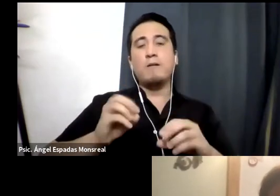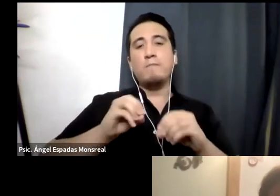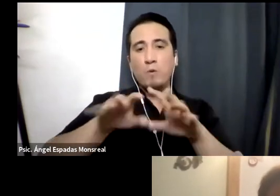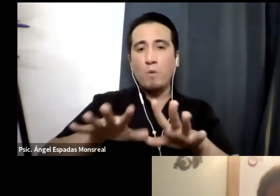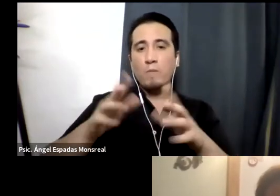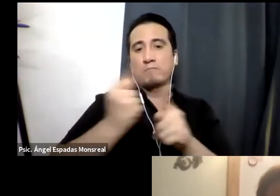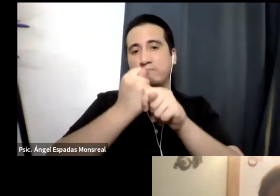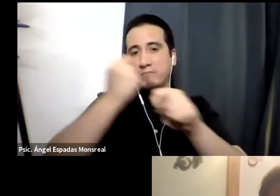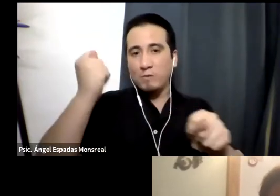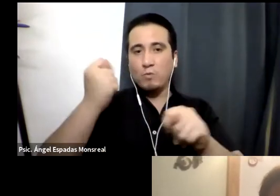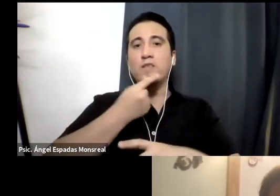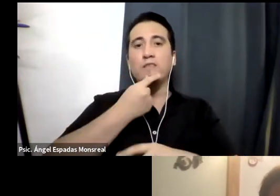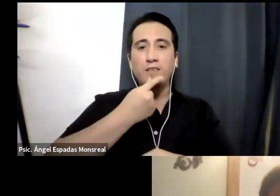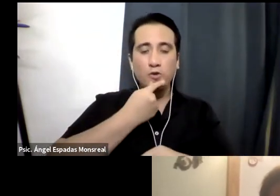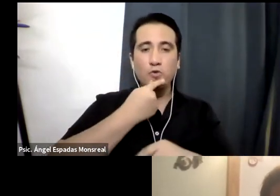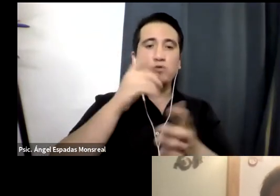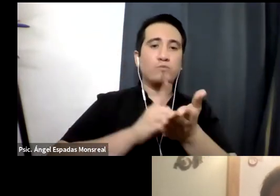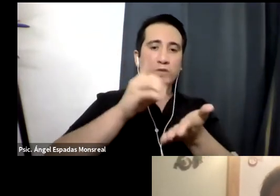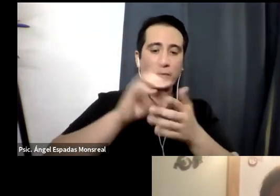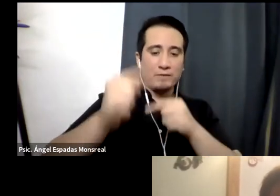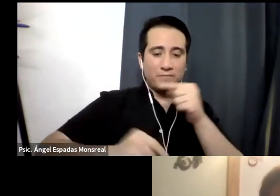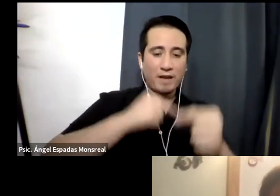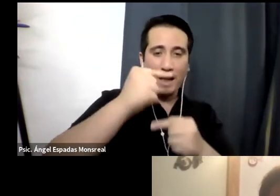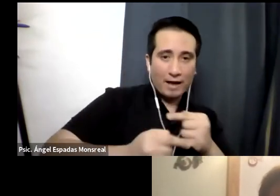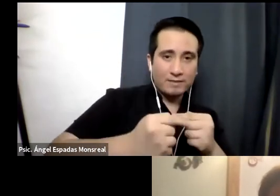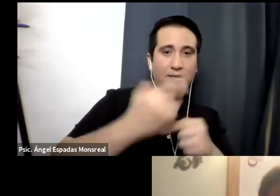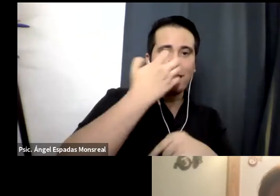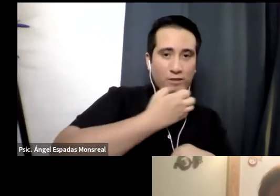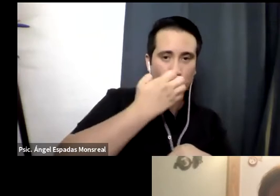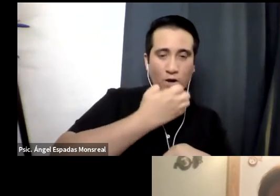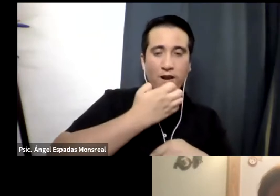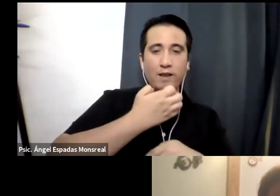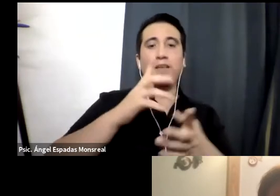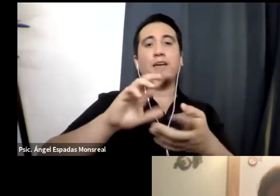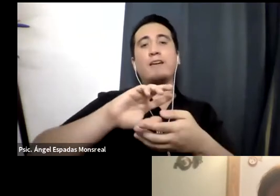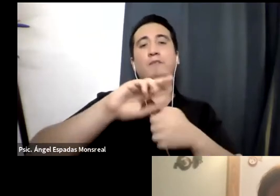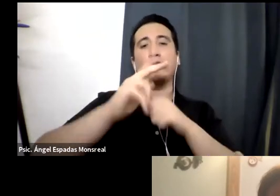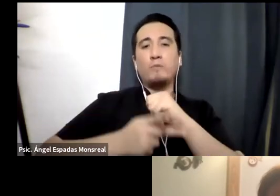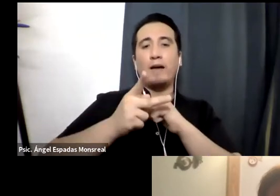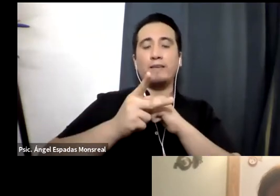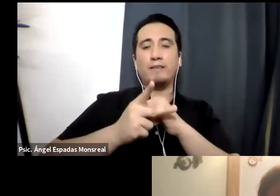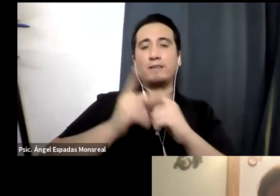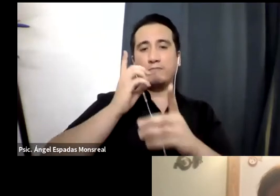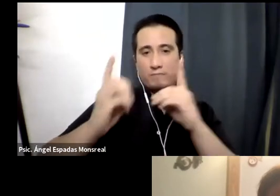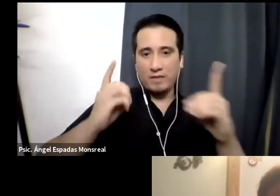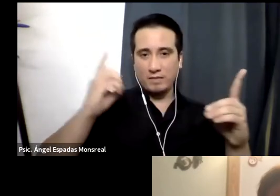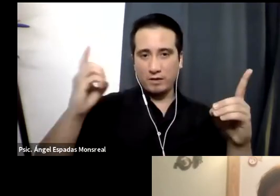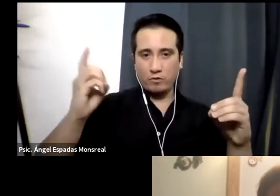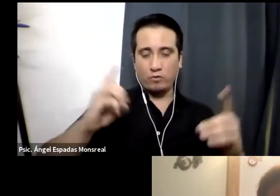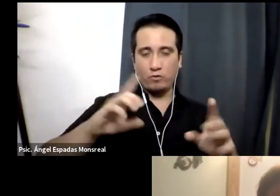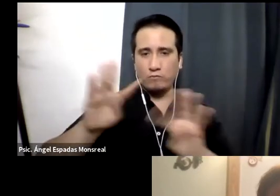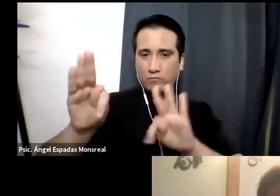de niños con discapacidad hacia y desde las escuelas en los países en vías de desarrollo. El trabajo de Janet se centra